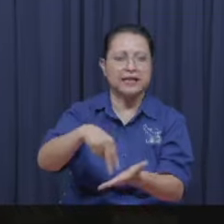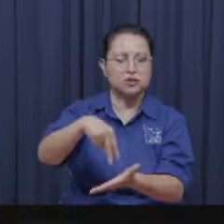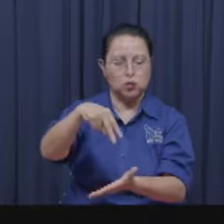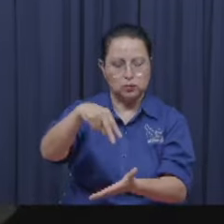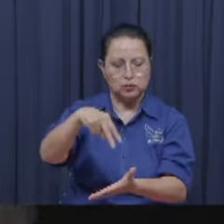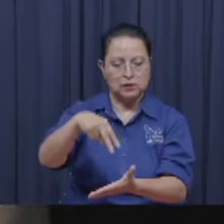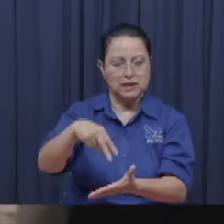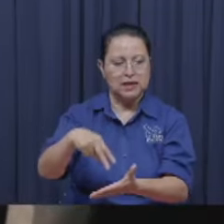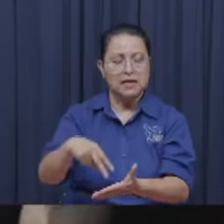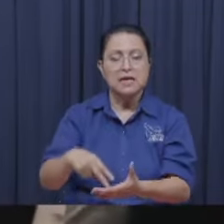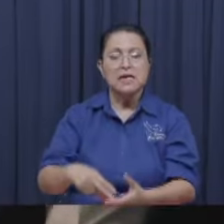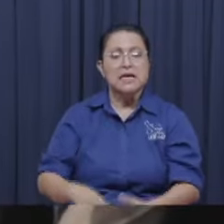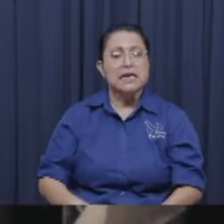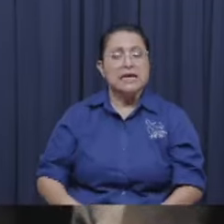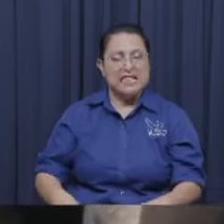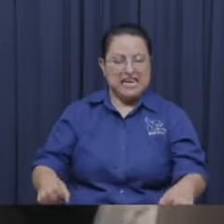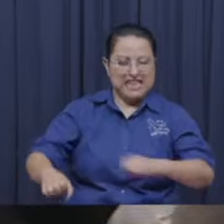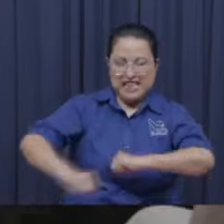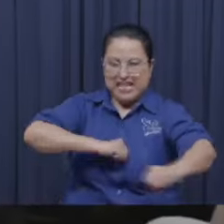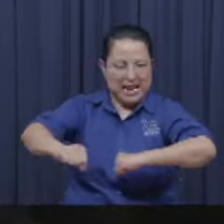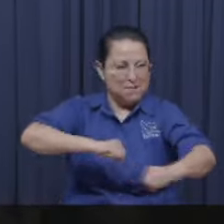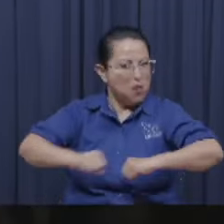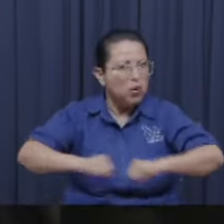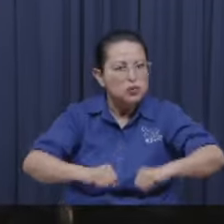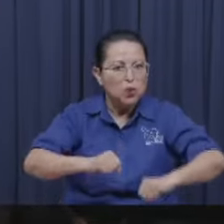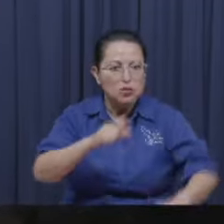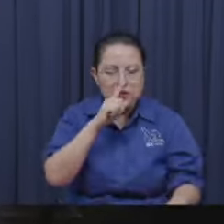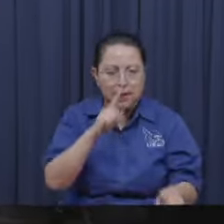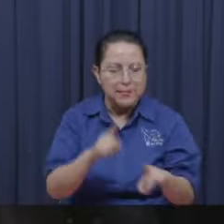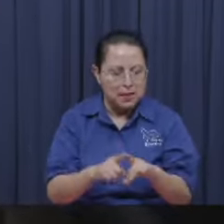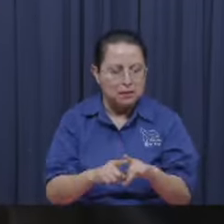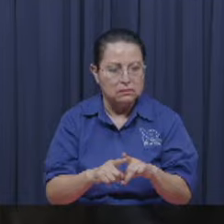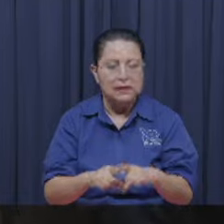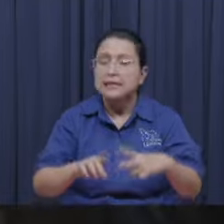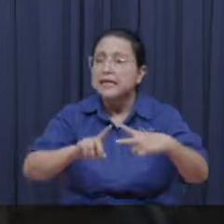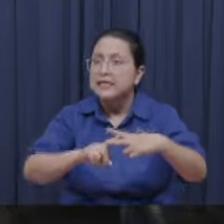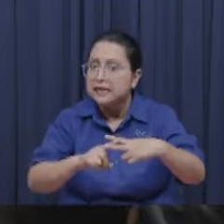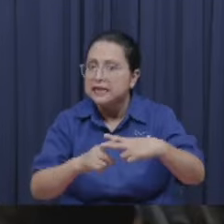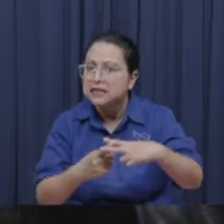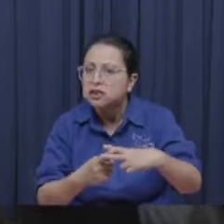hambre y terremotos. Pero todo esto es solo el comienzo de dolores.